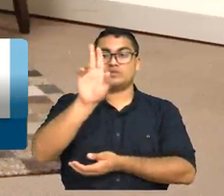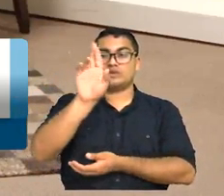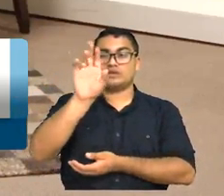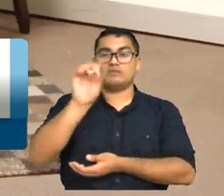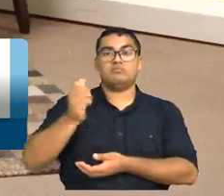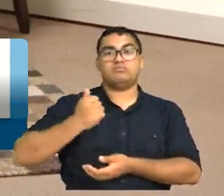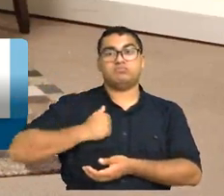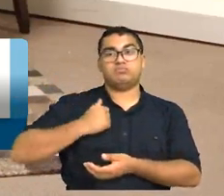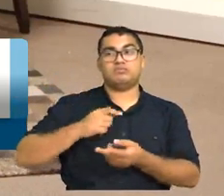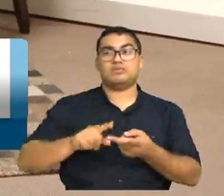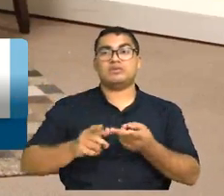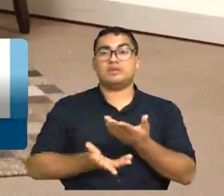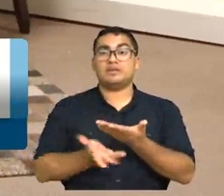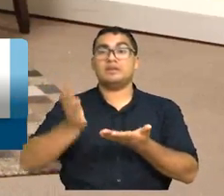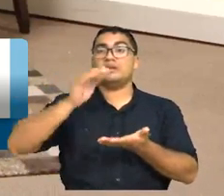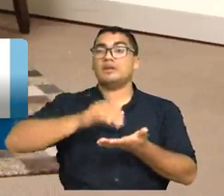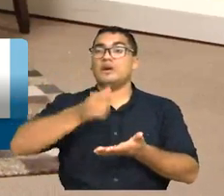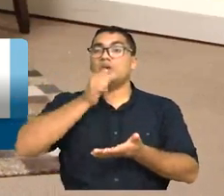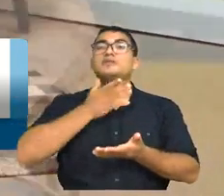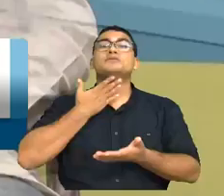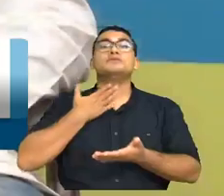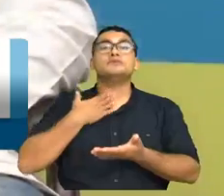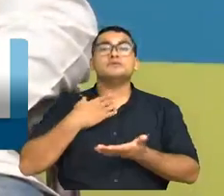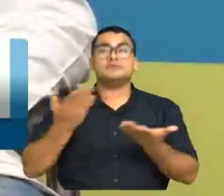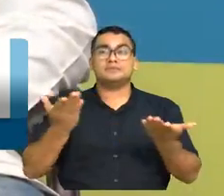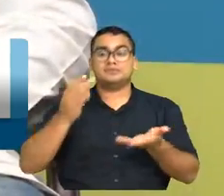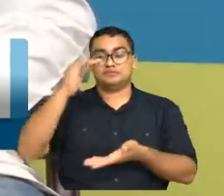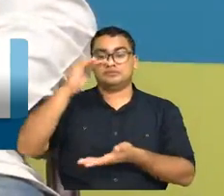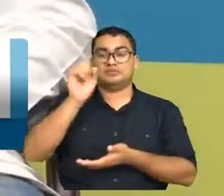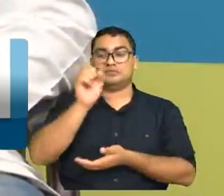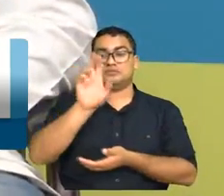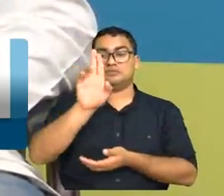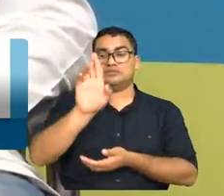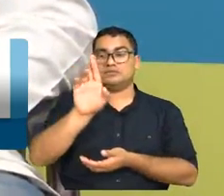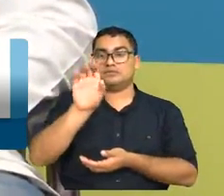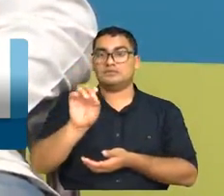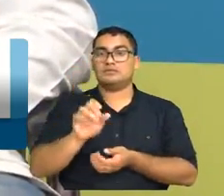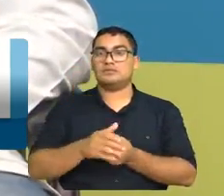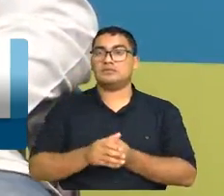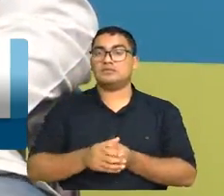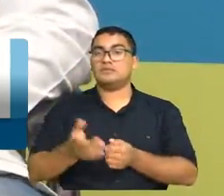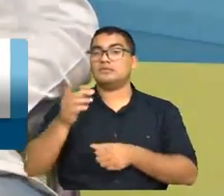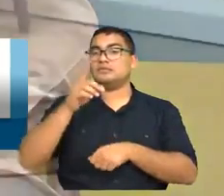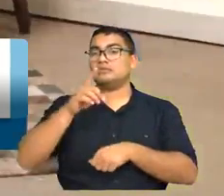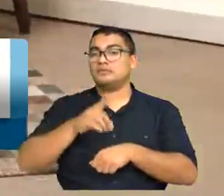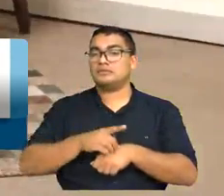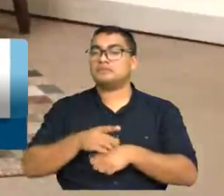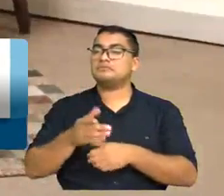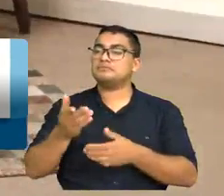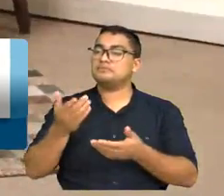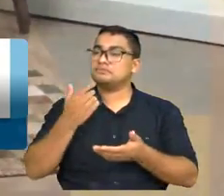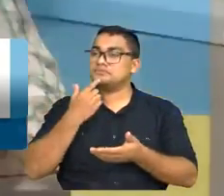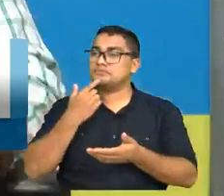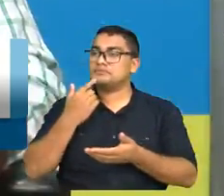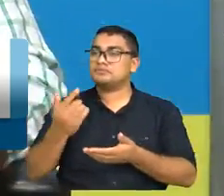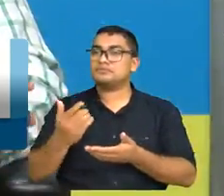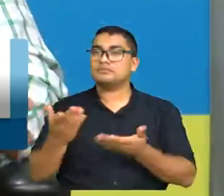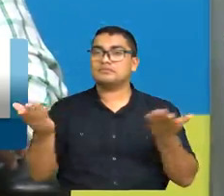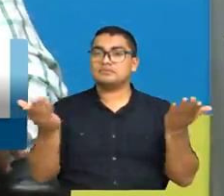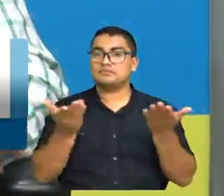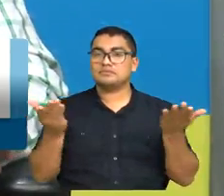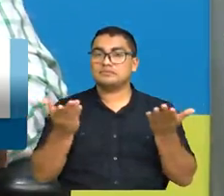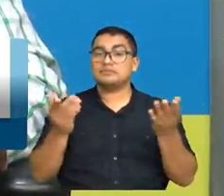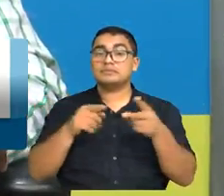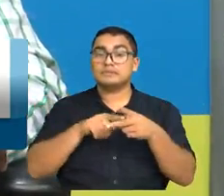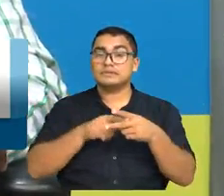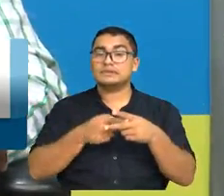para rehidratar o solamente solo por tomar líquido. Ok. Doctor, una invitación a propósito que está dando